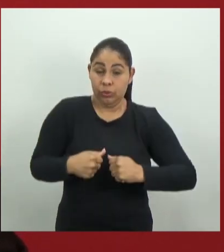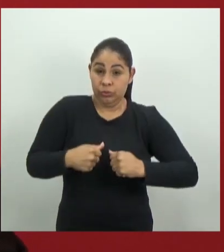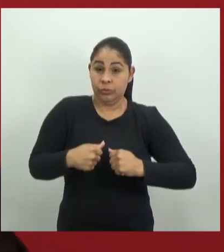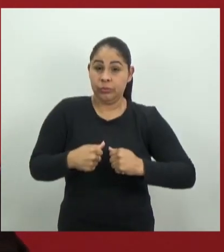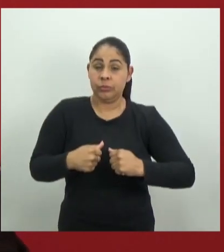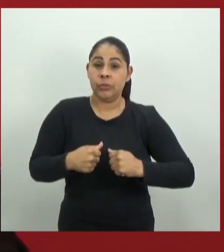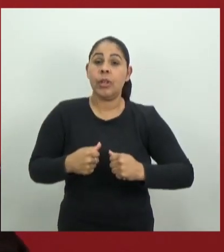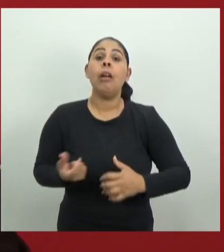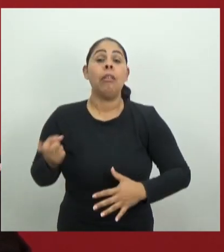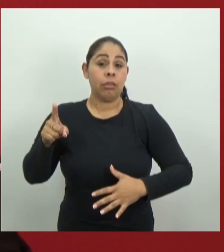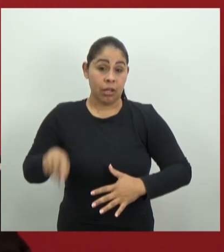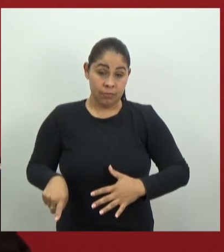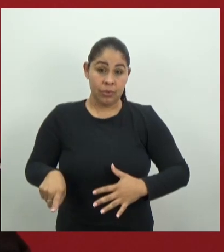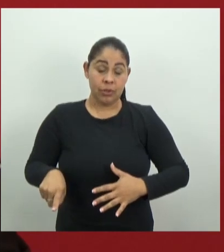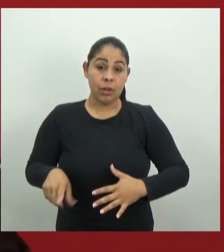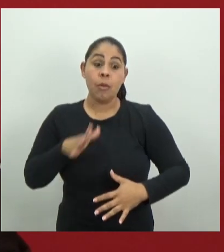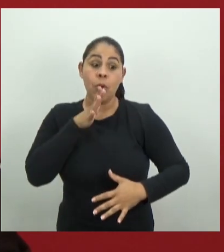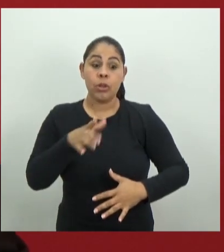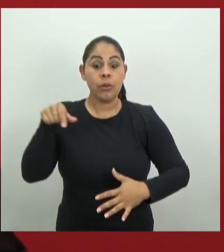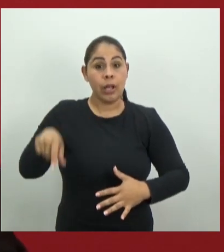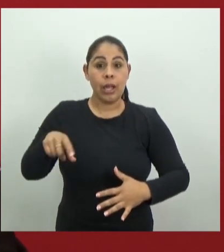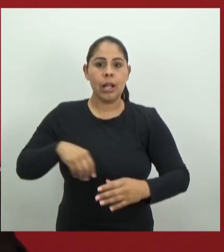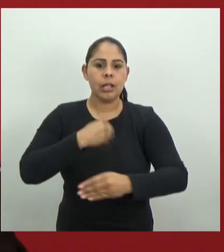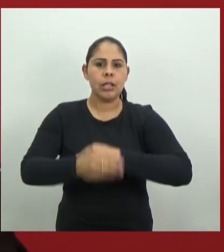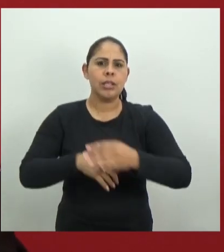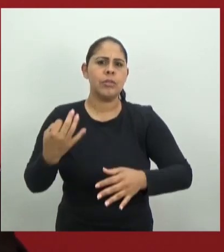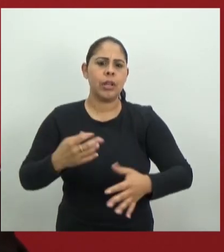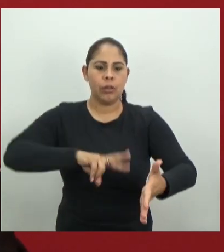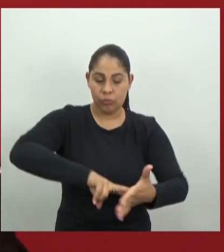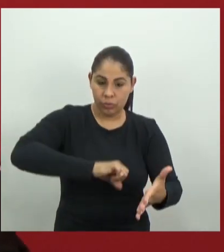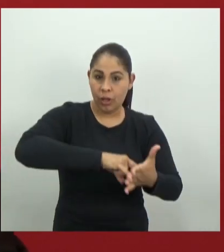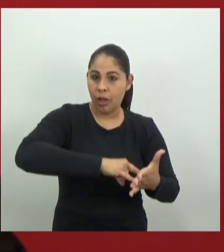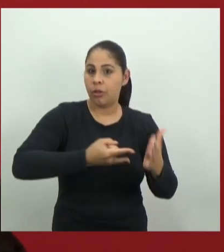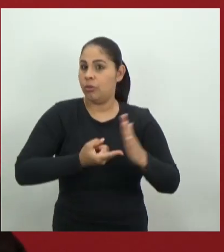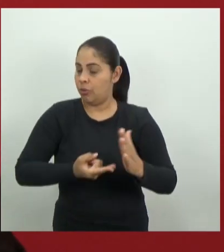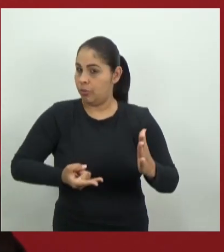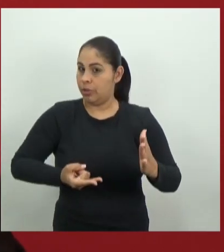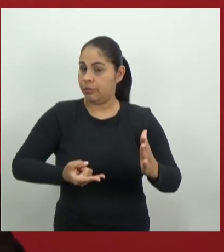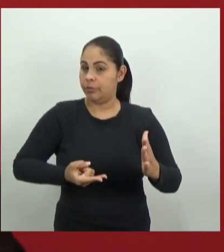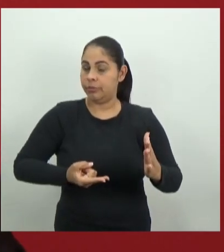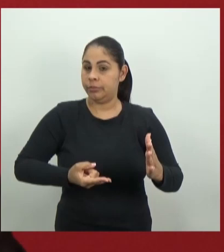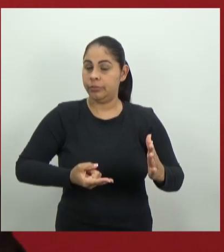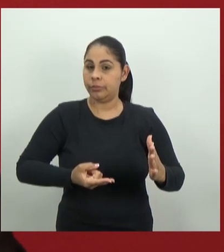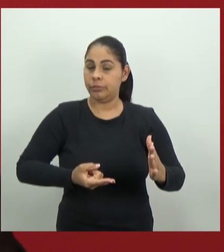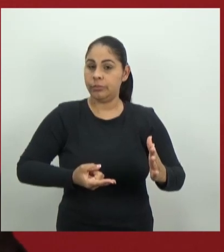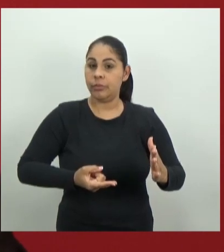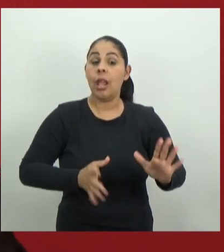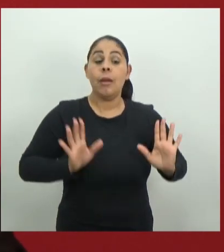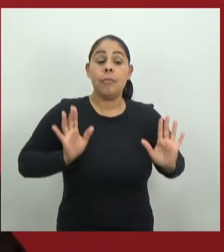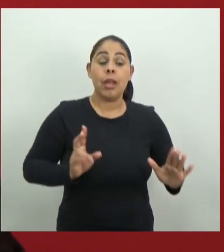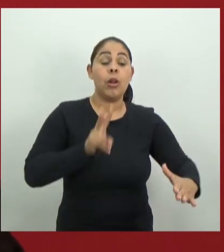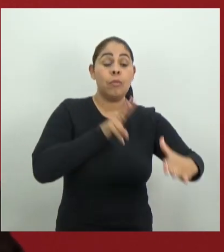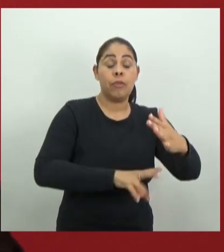qué? Porque el ministerio, la influencia y el poder de Elías